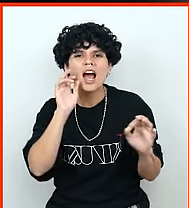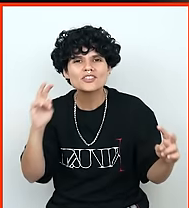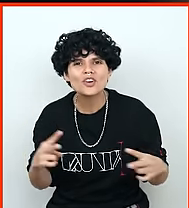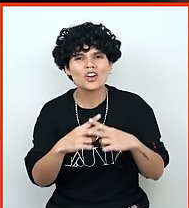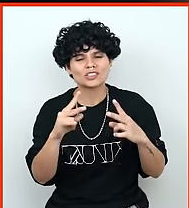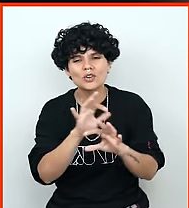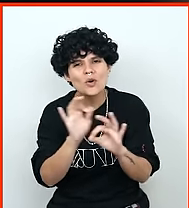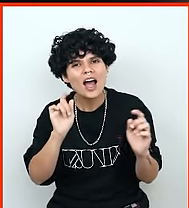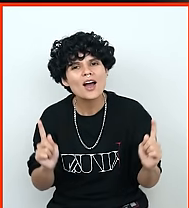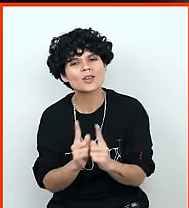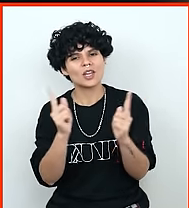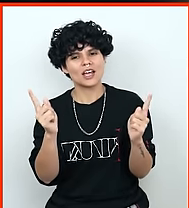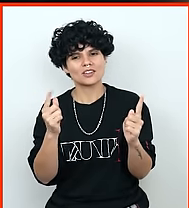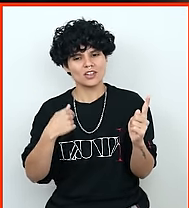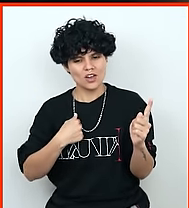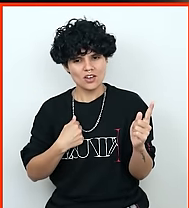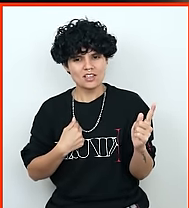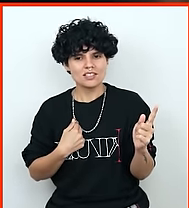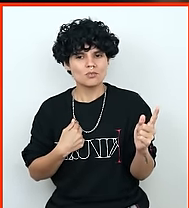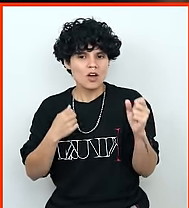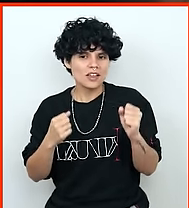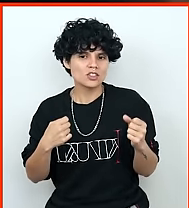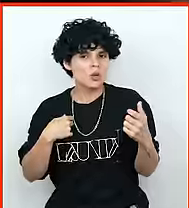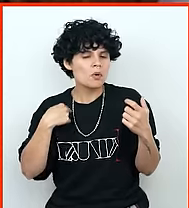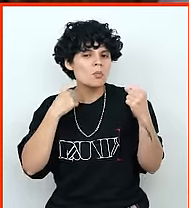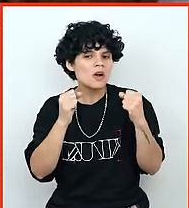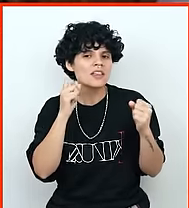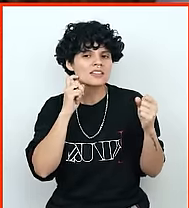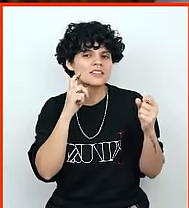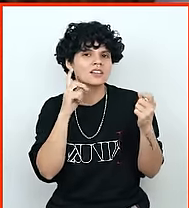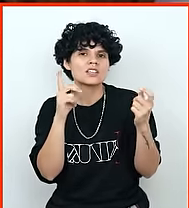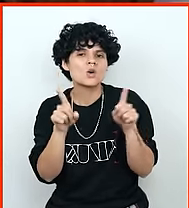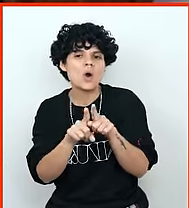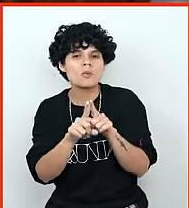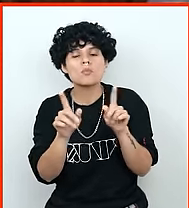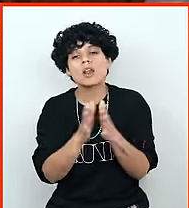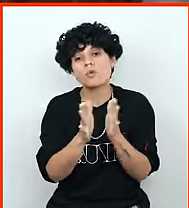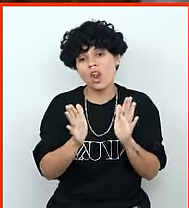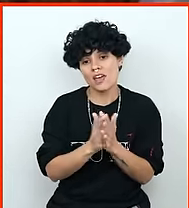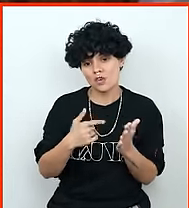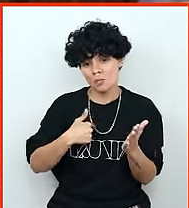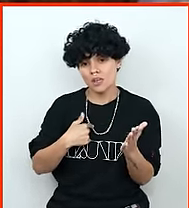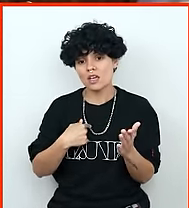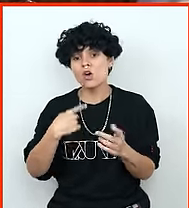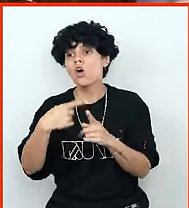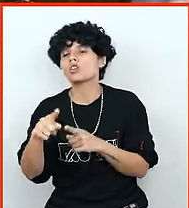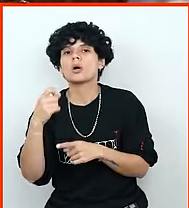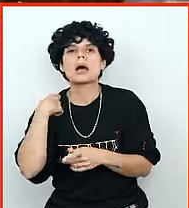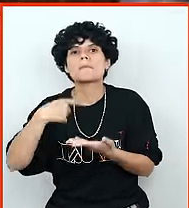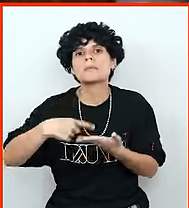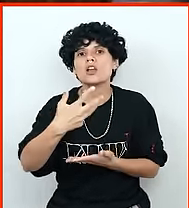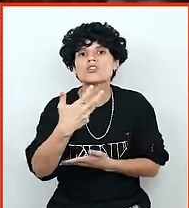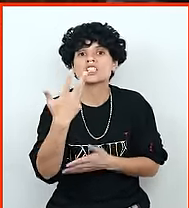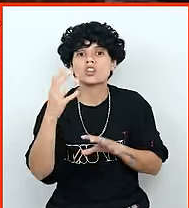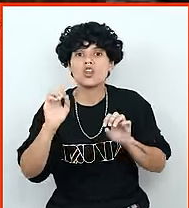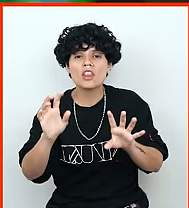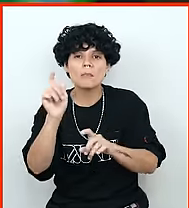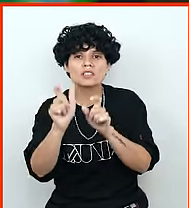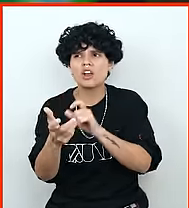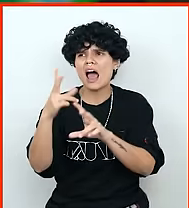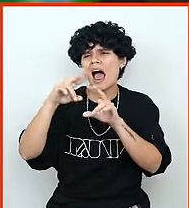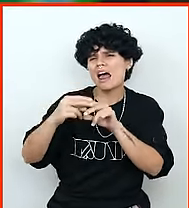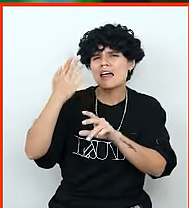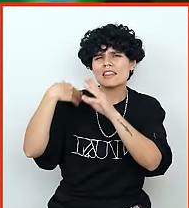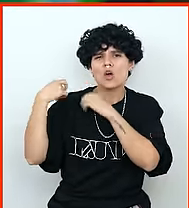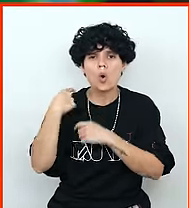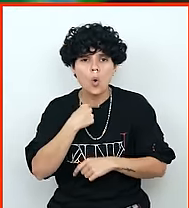afín. En este caso el punto de unión era yo, pero pueden existir tantos puntos de unión desde una idea o un libro que te gusta a ti, pero a lo mejor a alguien en 1910 le gustó